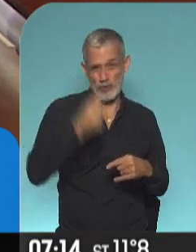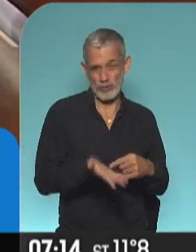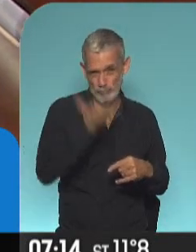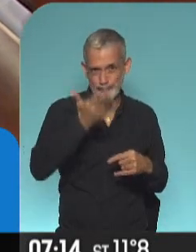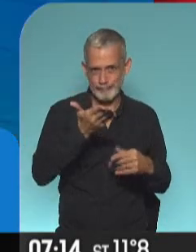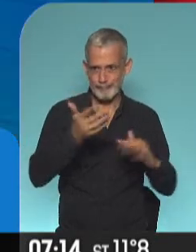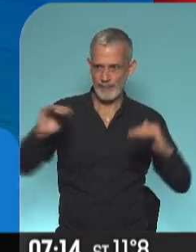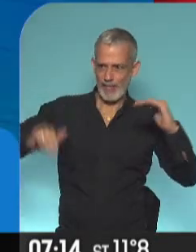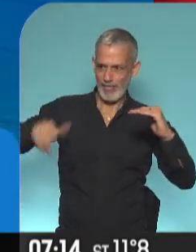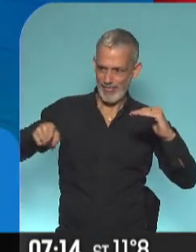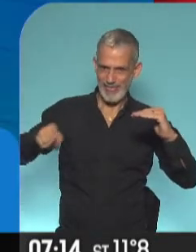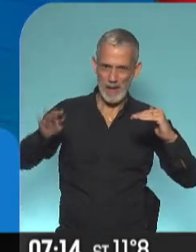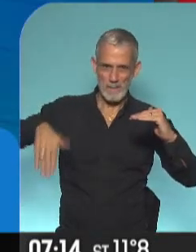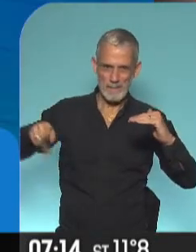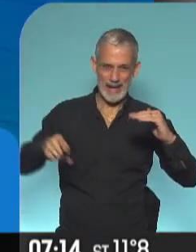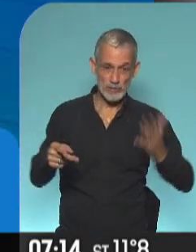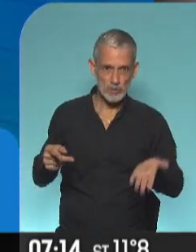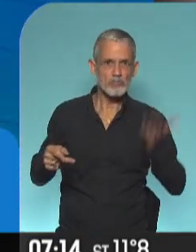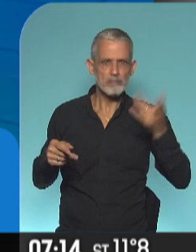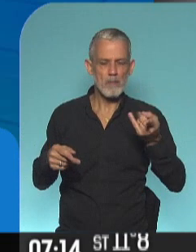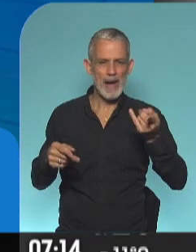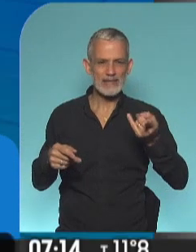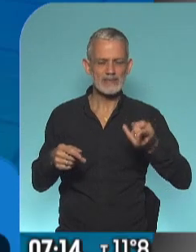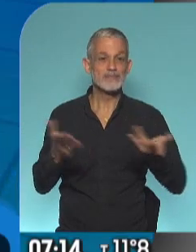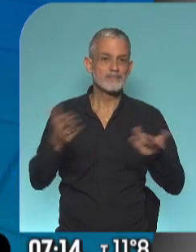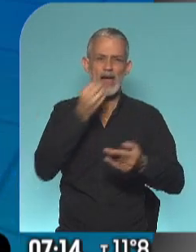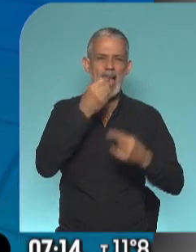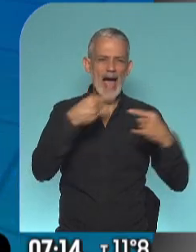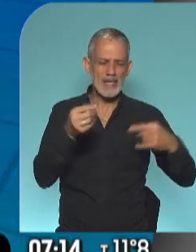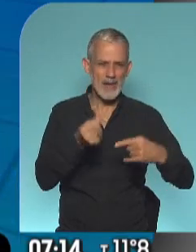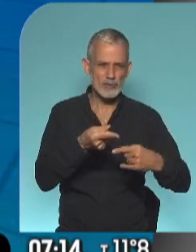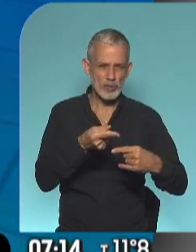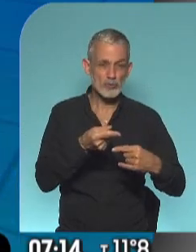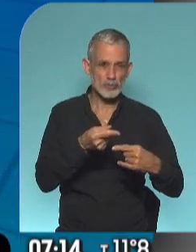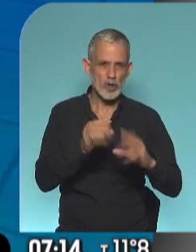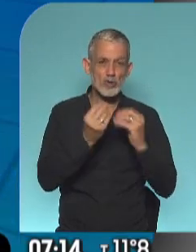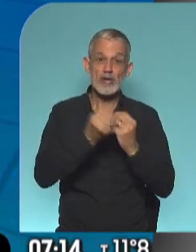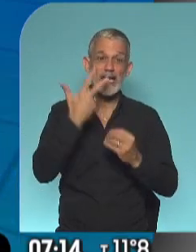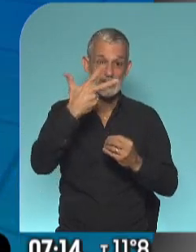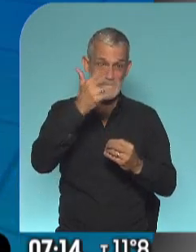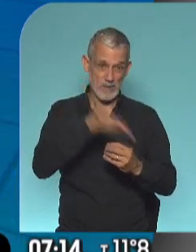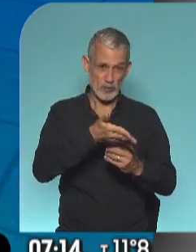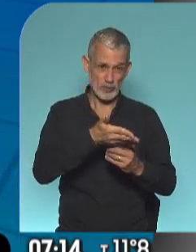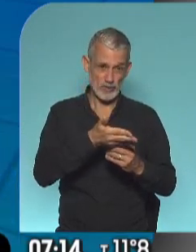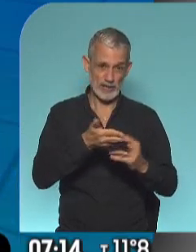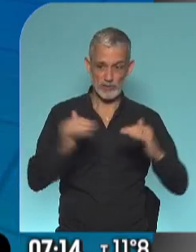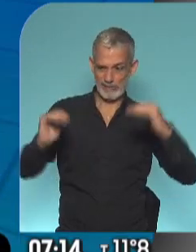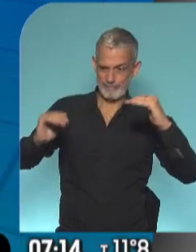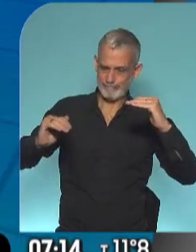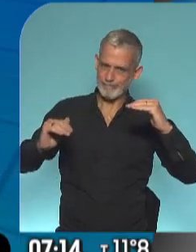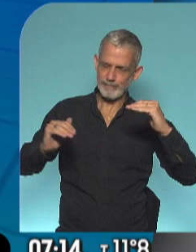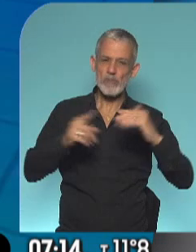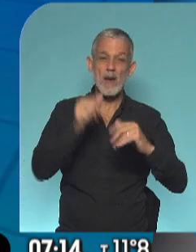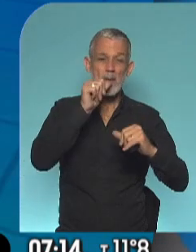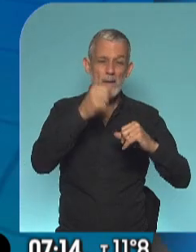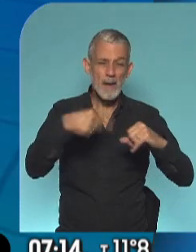por encima del promedio de inflación. Recordemos entonces, alimentos fue del 3% por encima de la inflación.